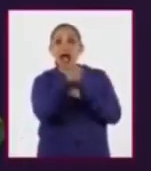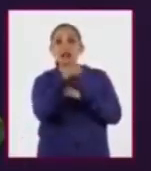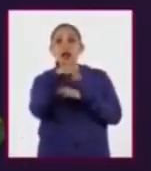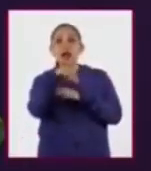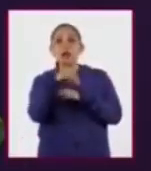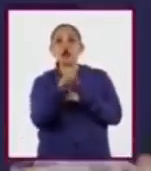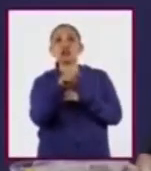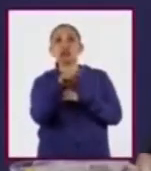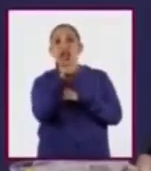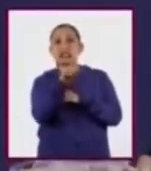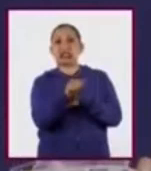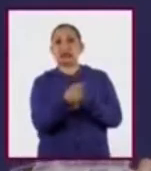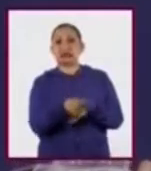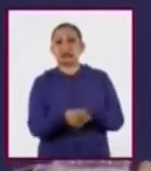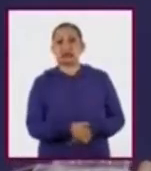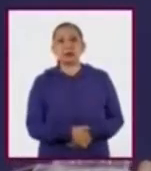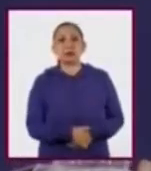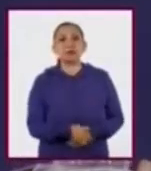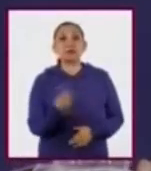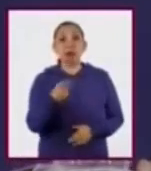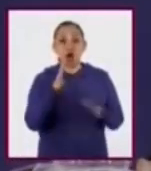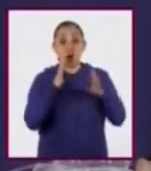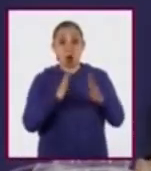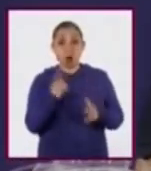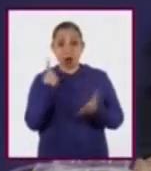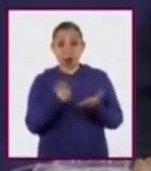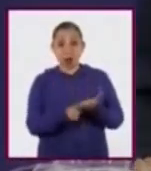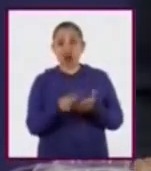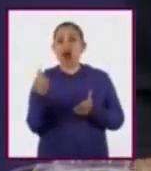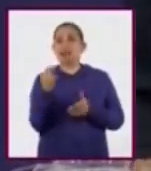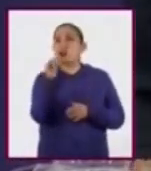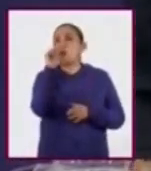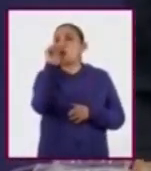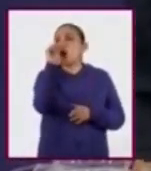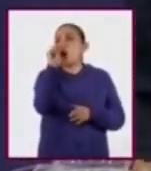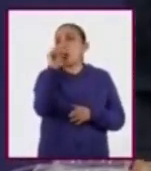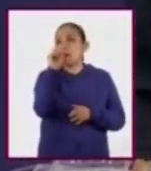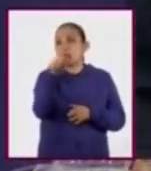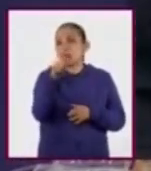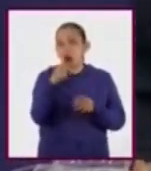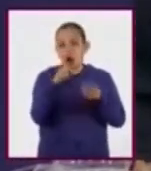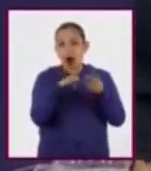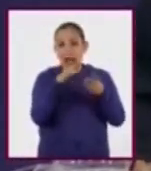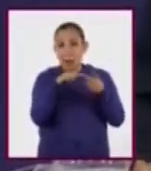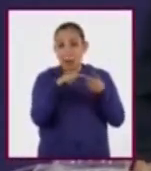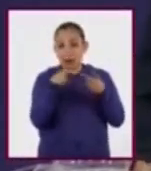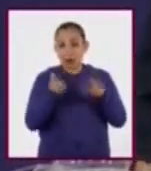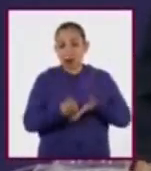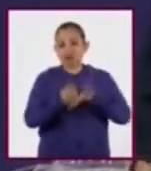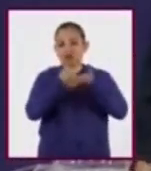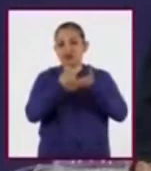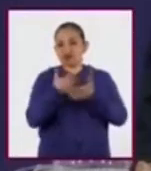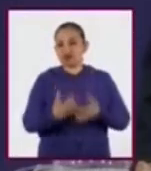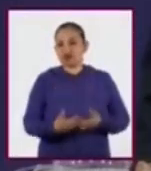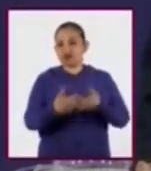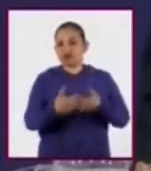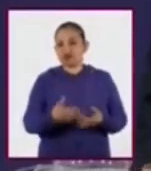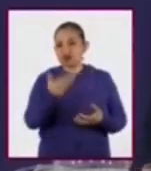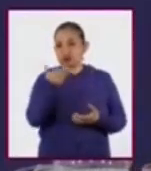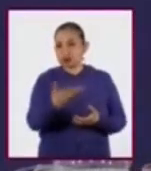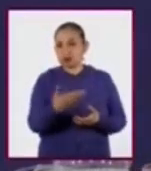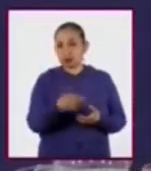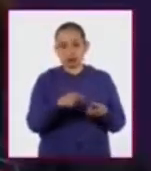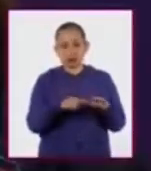mostaza. Pero nuestro organismo necesita pequeñas dosis para funcionar correctamente.